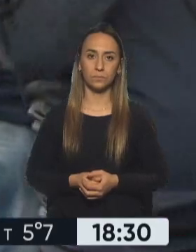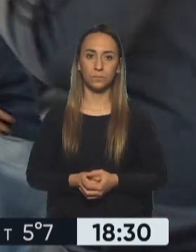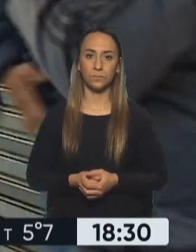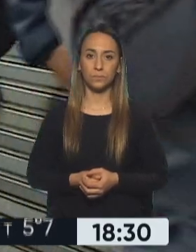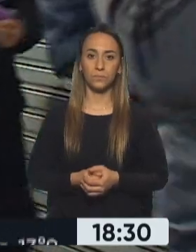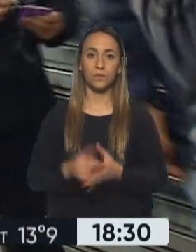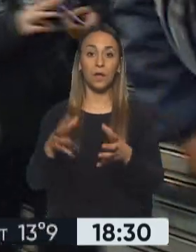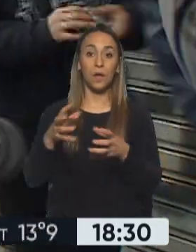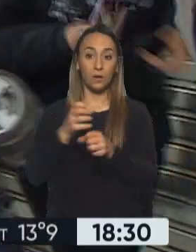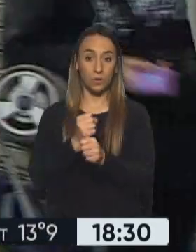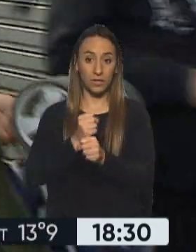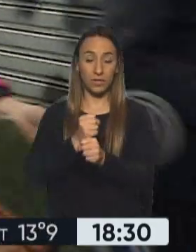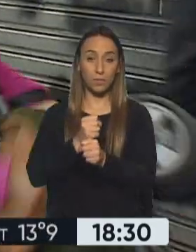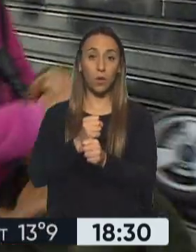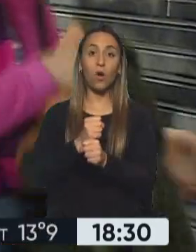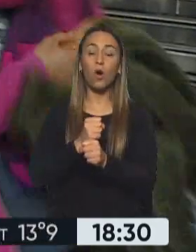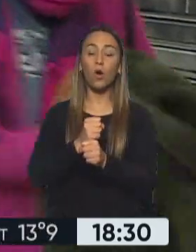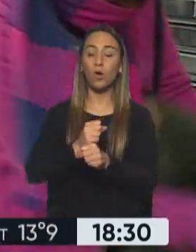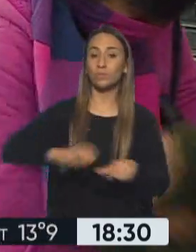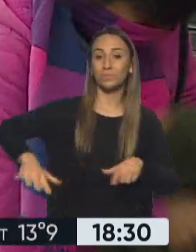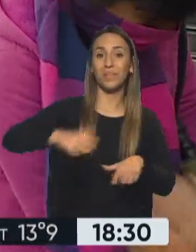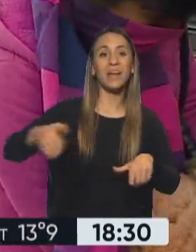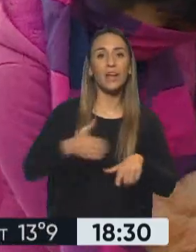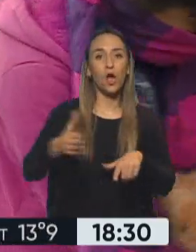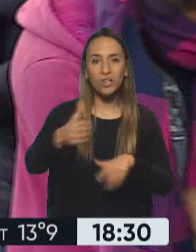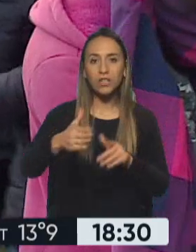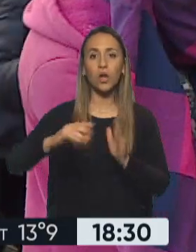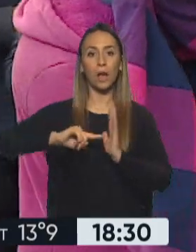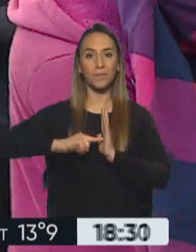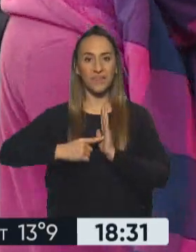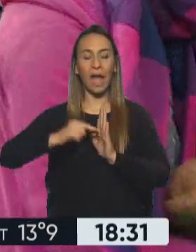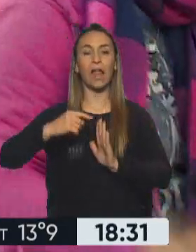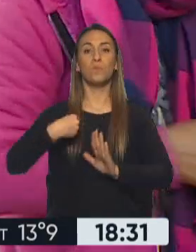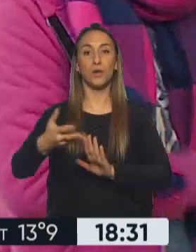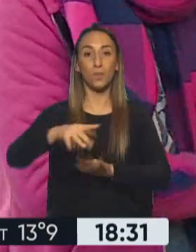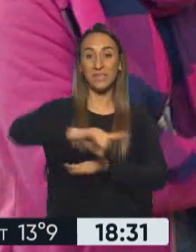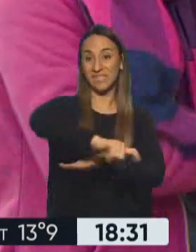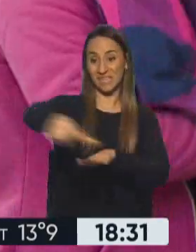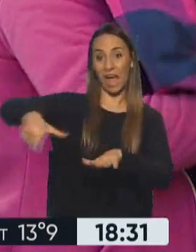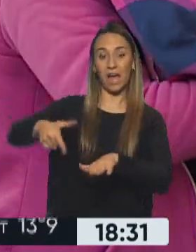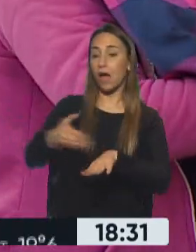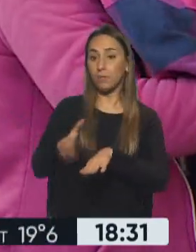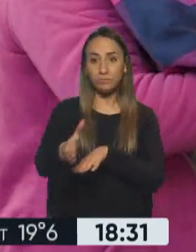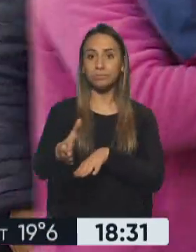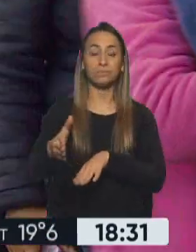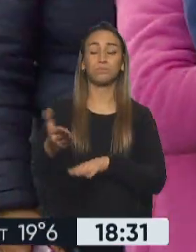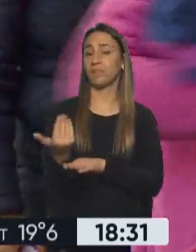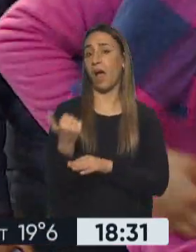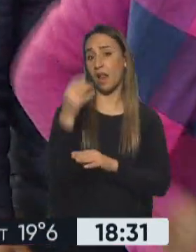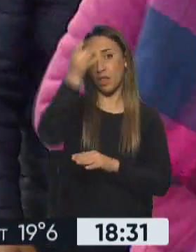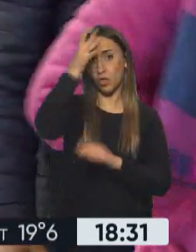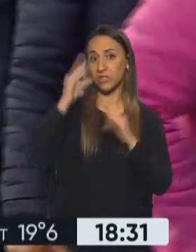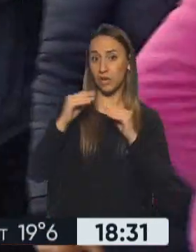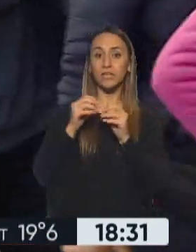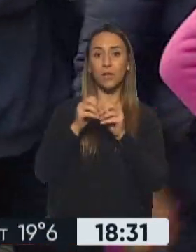Los colectivos del área metropolitana de Buenos Aires comenzaron desde esta medianoche la disminución